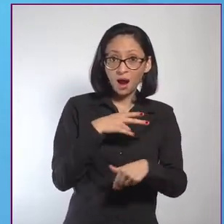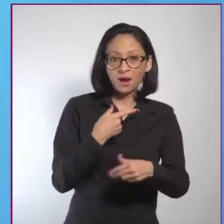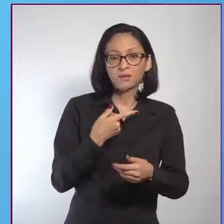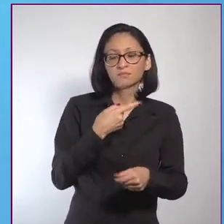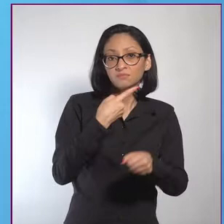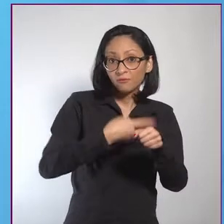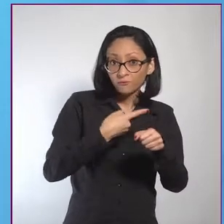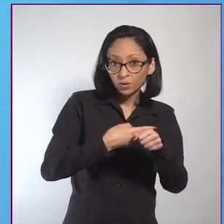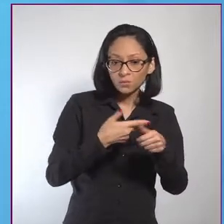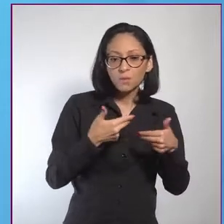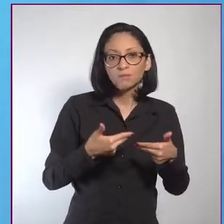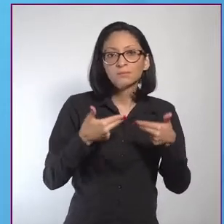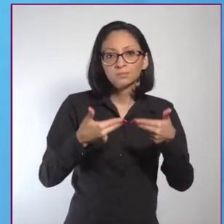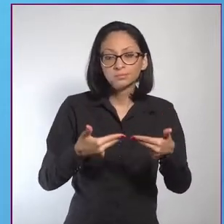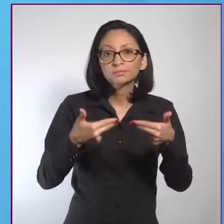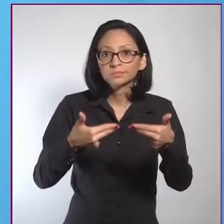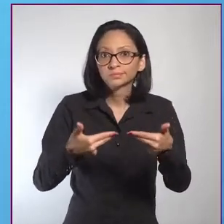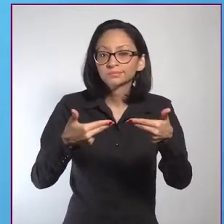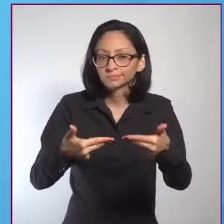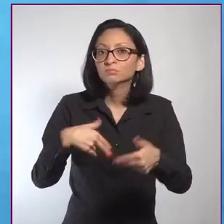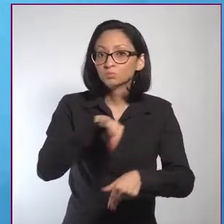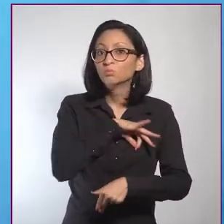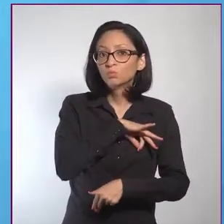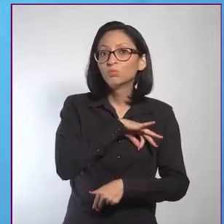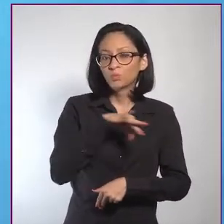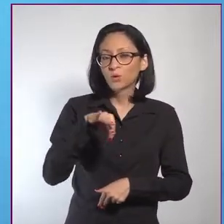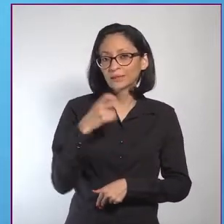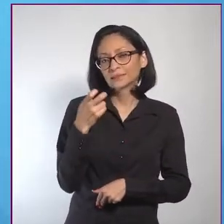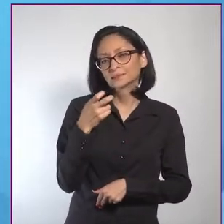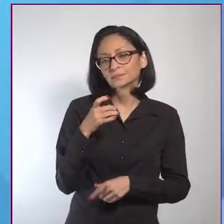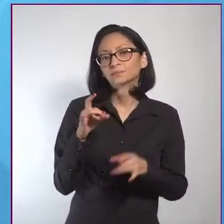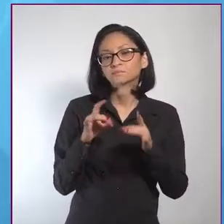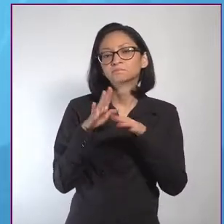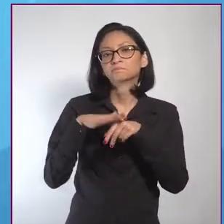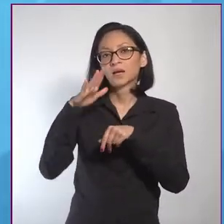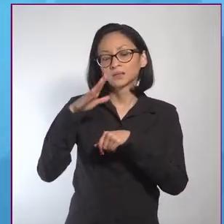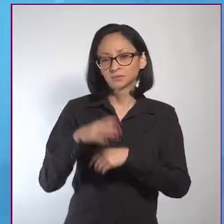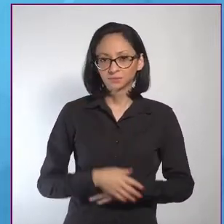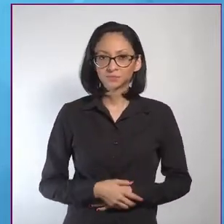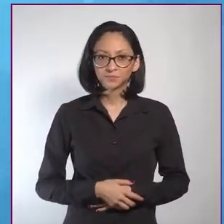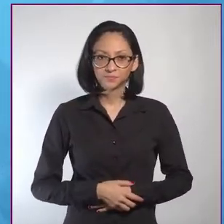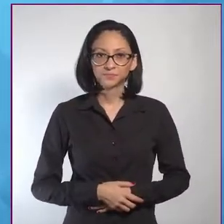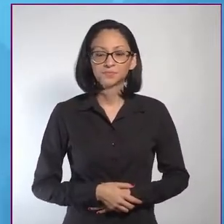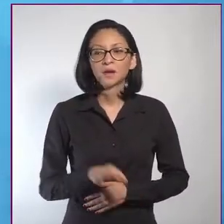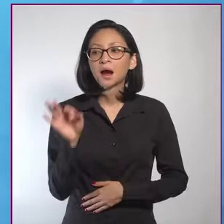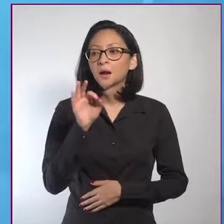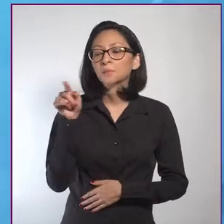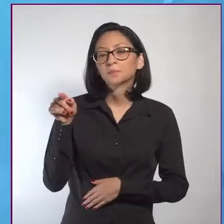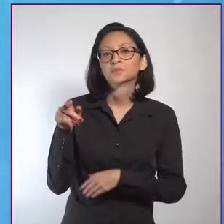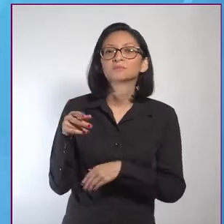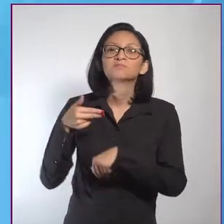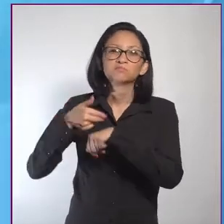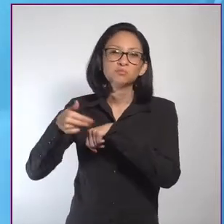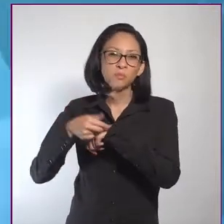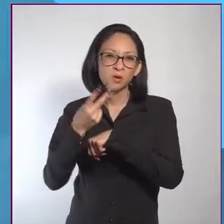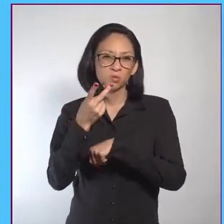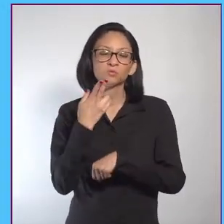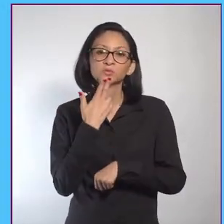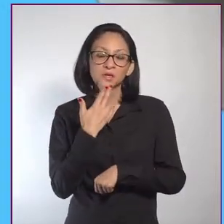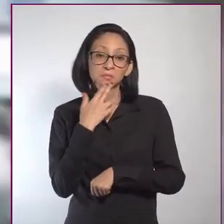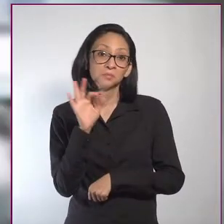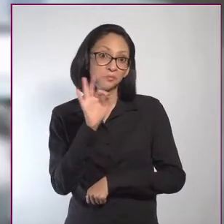de sus familias o de sus familiares tengan diabetes mellitus tipo 2.